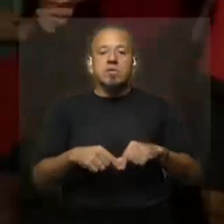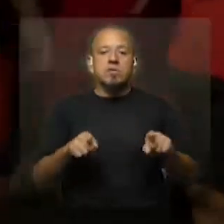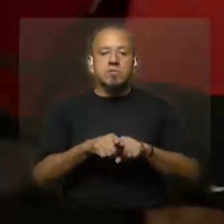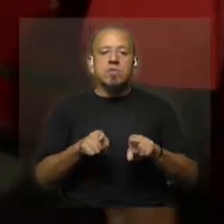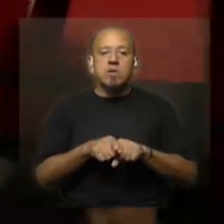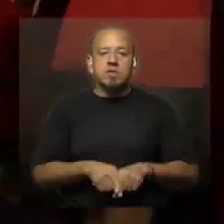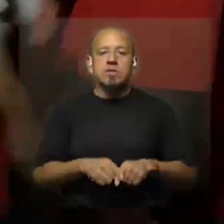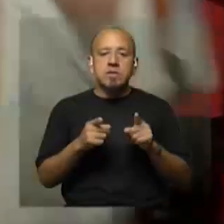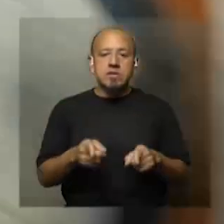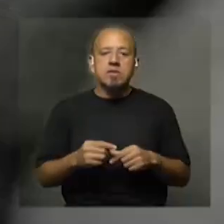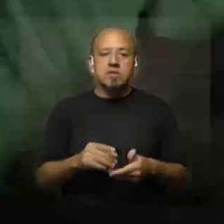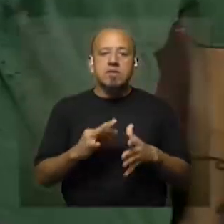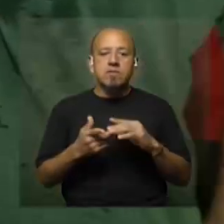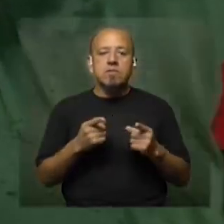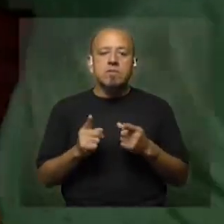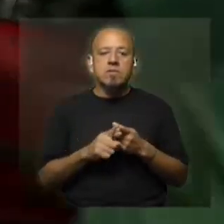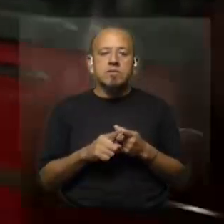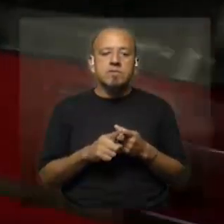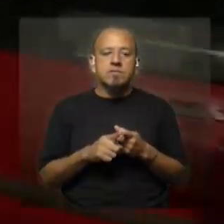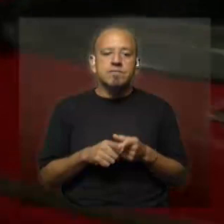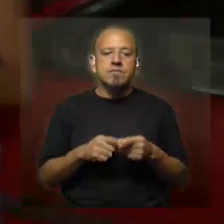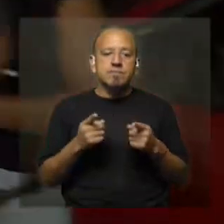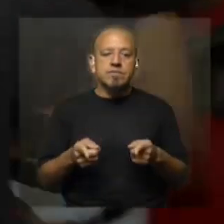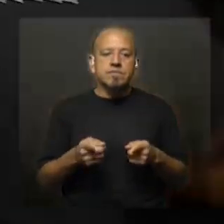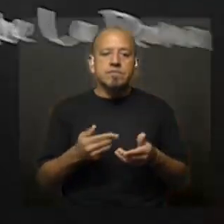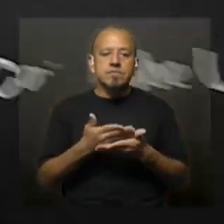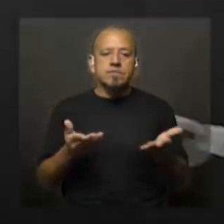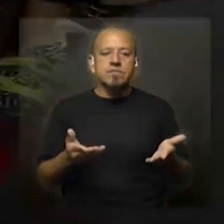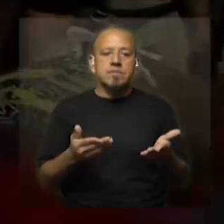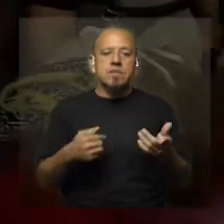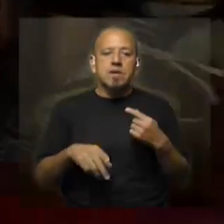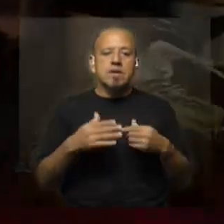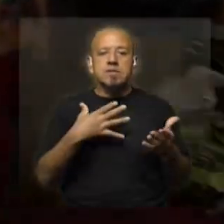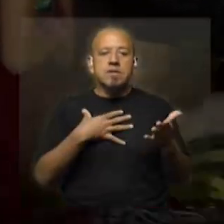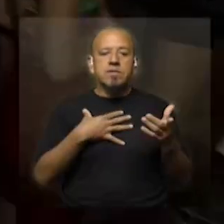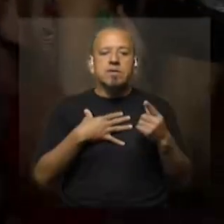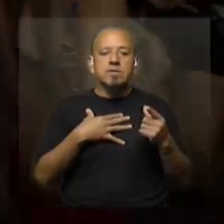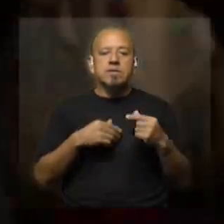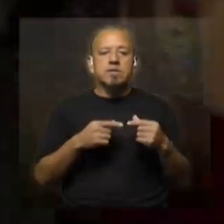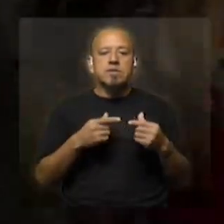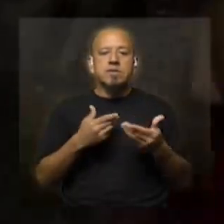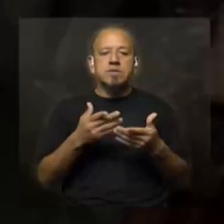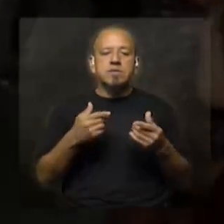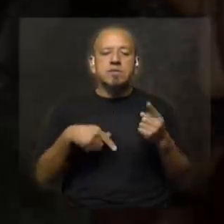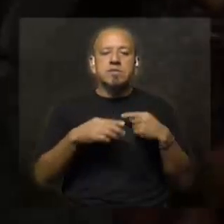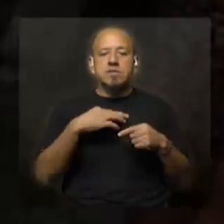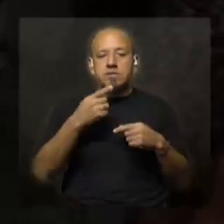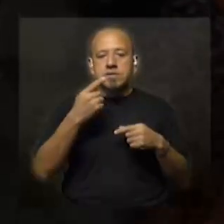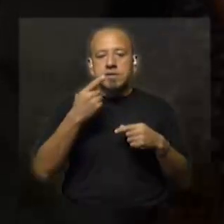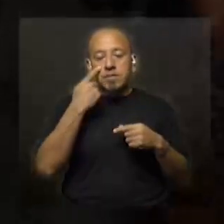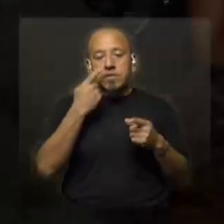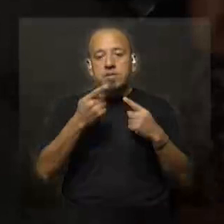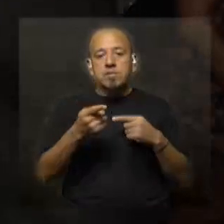viene por ahí en sí. Y Andreina, desde tu lugar, desde el lugar de la coreografía, de la danza, de las bailarinas que son espectaculares, recién las veíamos, pero